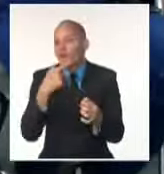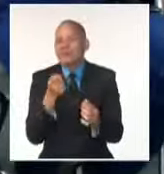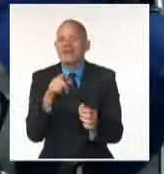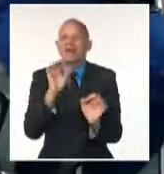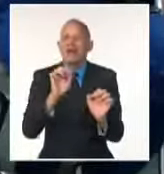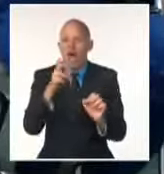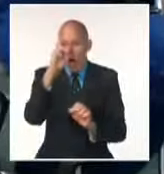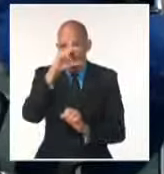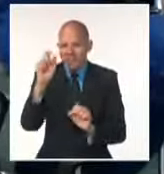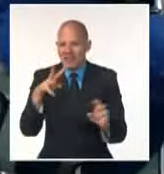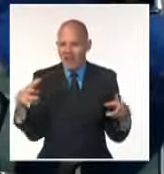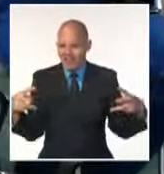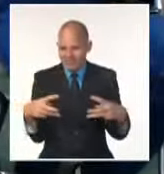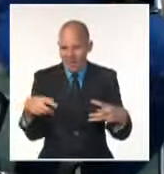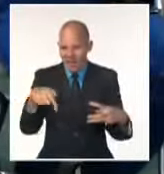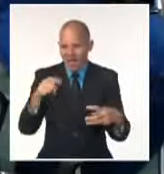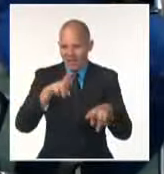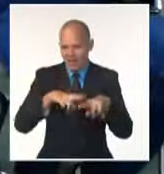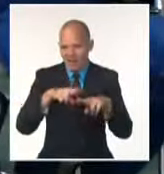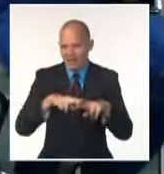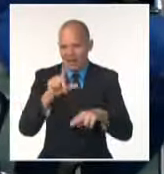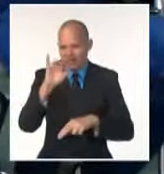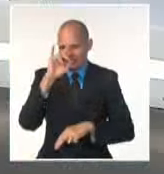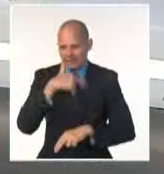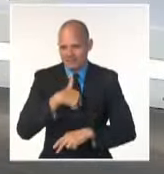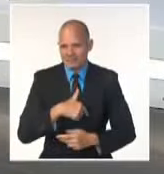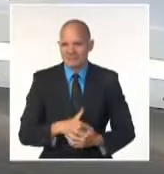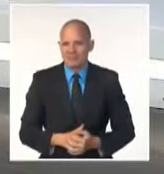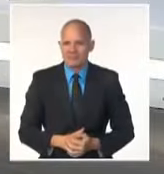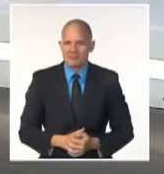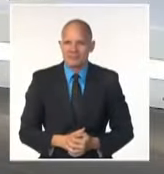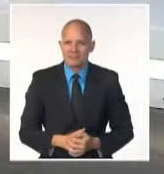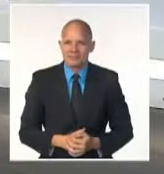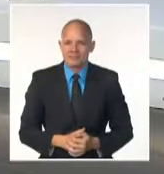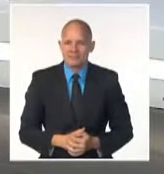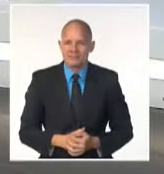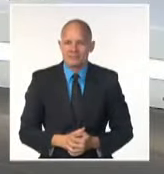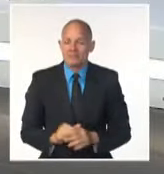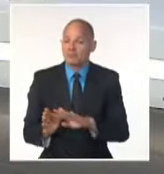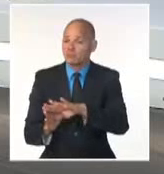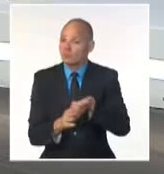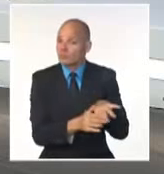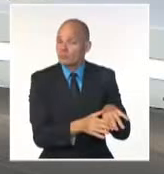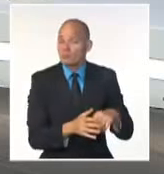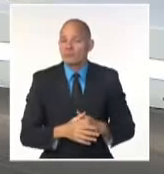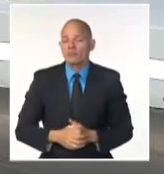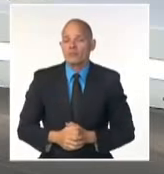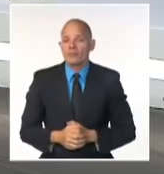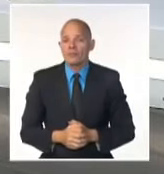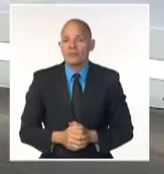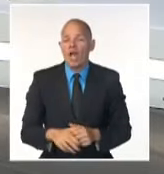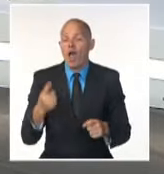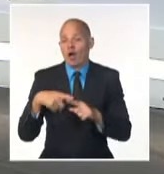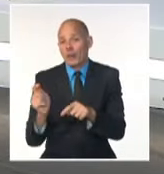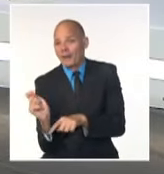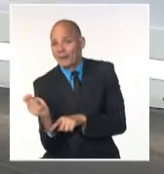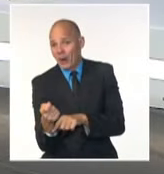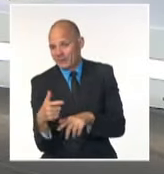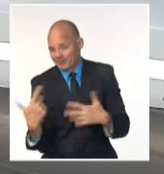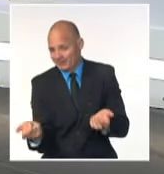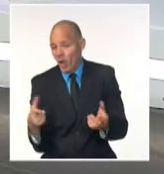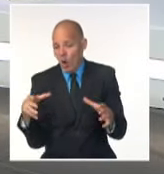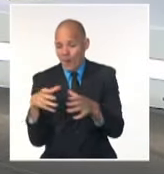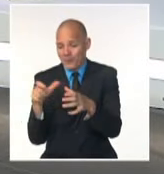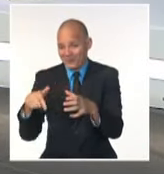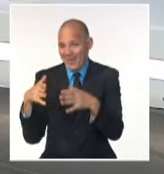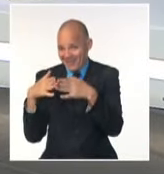Giselle Filiutelles, Canal Cubano de Noticias. Y en la continuación de la Serie Nacional de Béisbol, hoy los Alazanes de Granma ganaron el